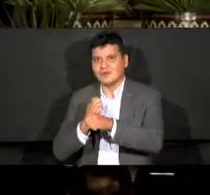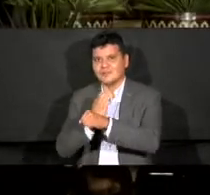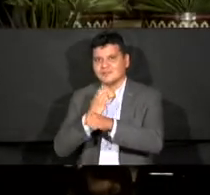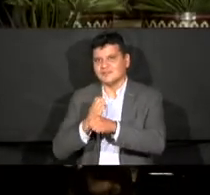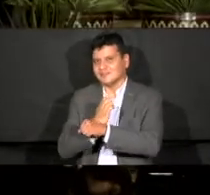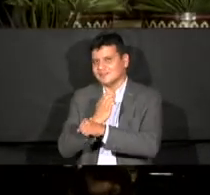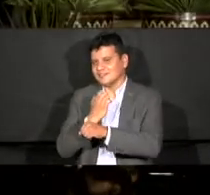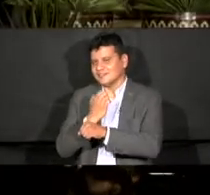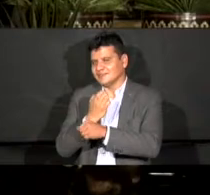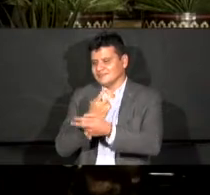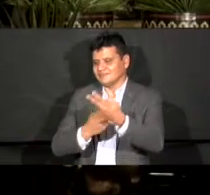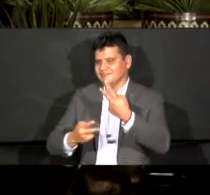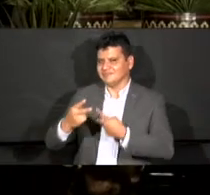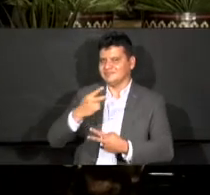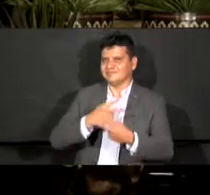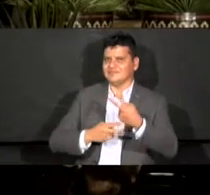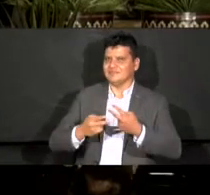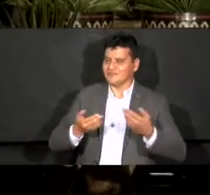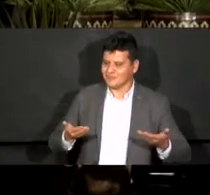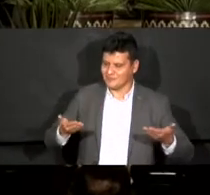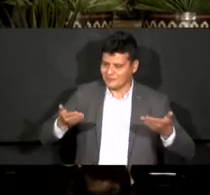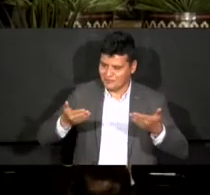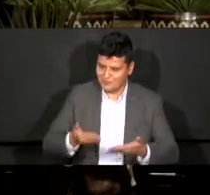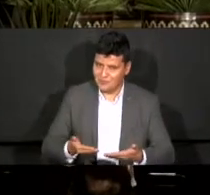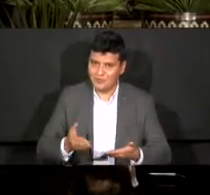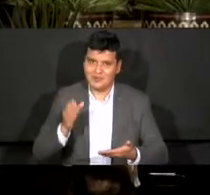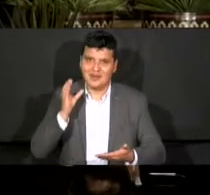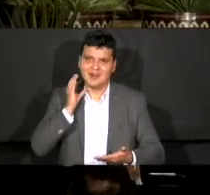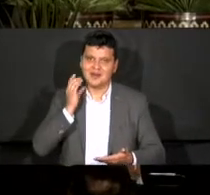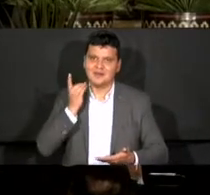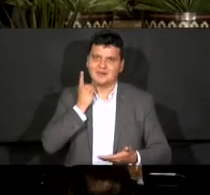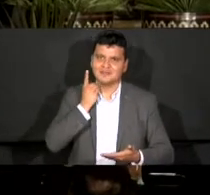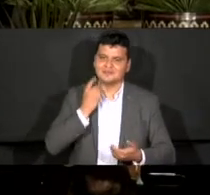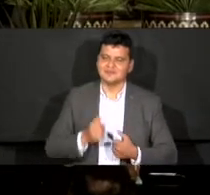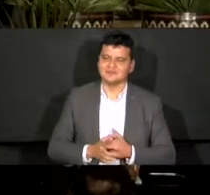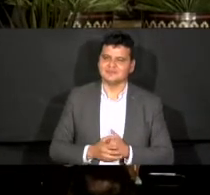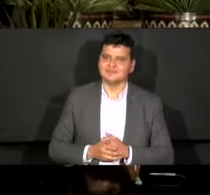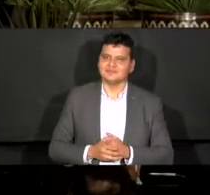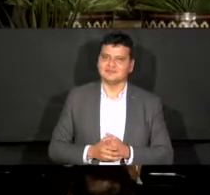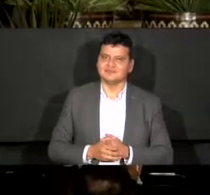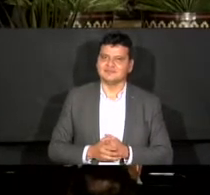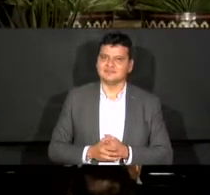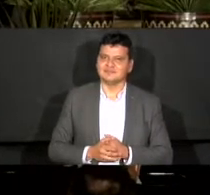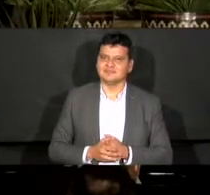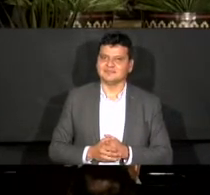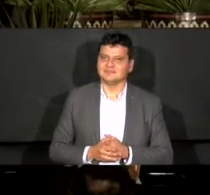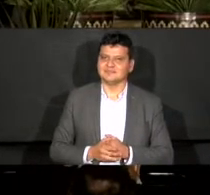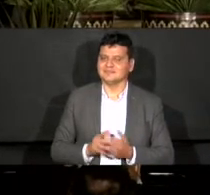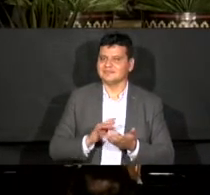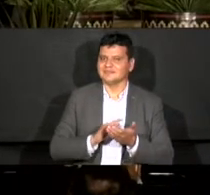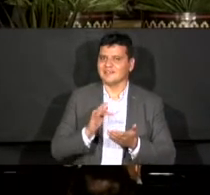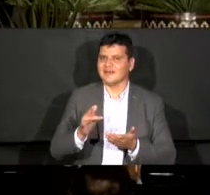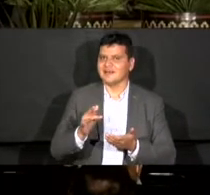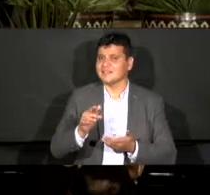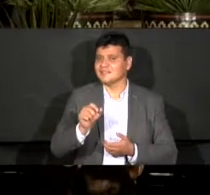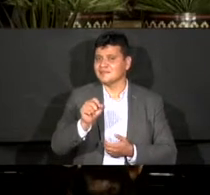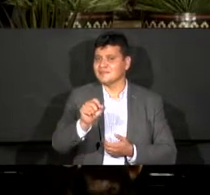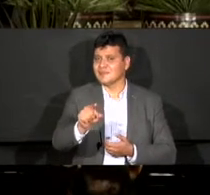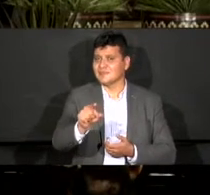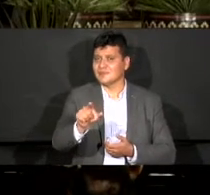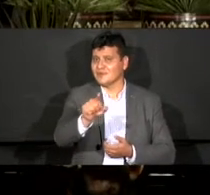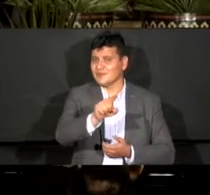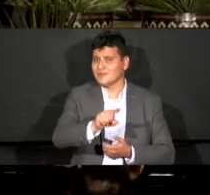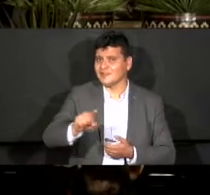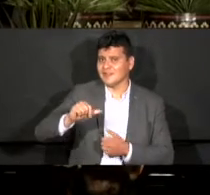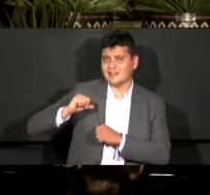por su presencia en esta sesión. De igual manera, muchas gracias a las autoridades